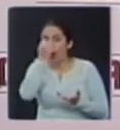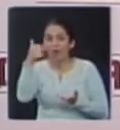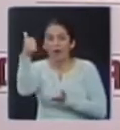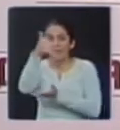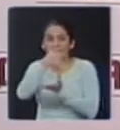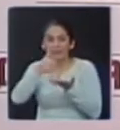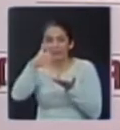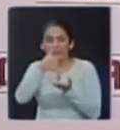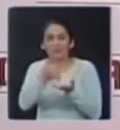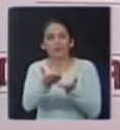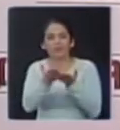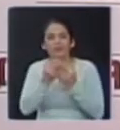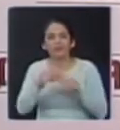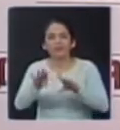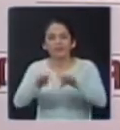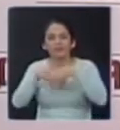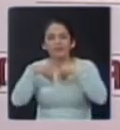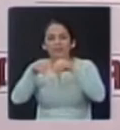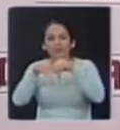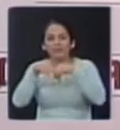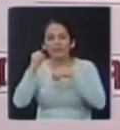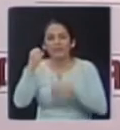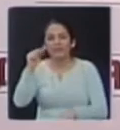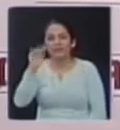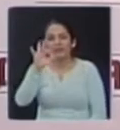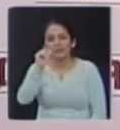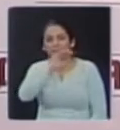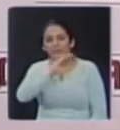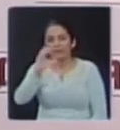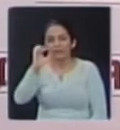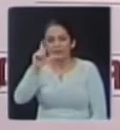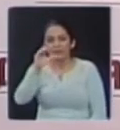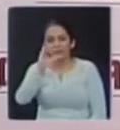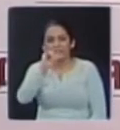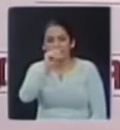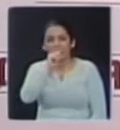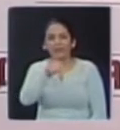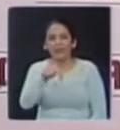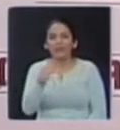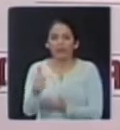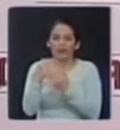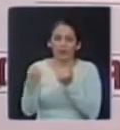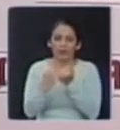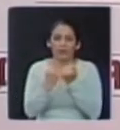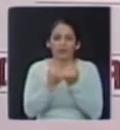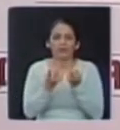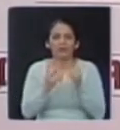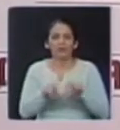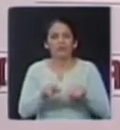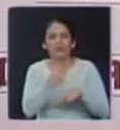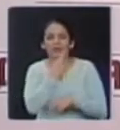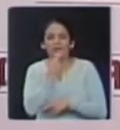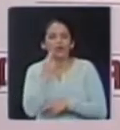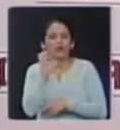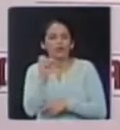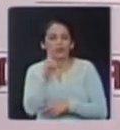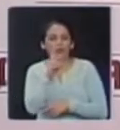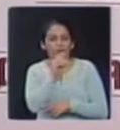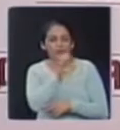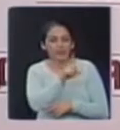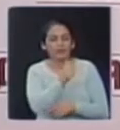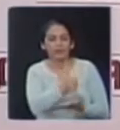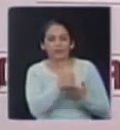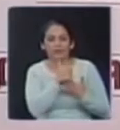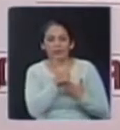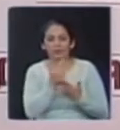color, estamos con Supermercado Santa Cecilia y restaurante El Corbel. Y bueno, con la mano de obra y la organización por detrás,